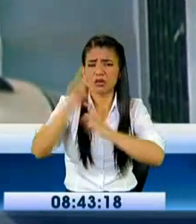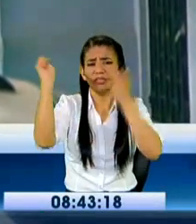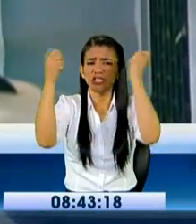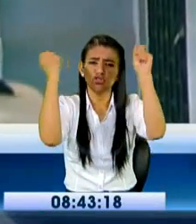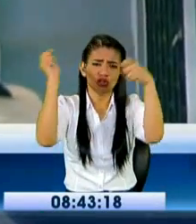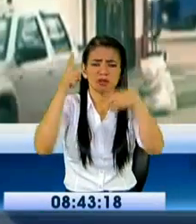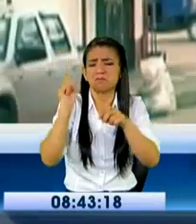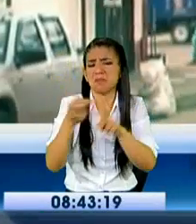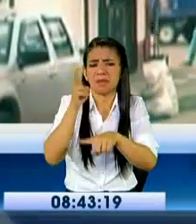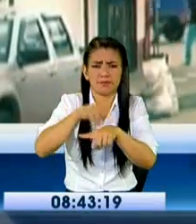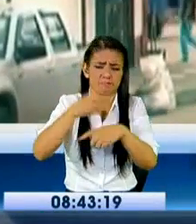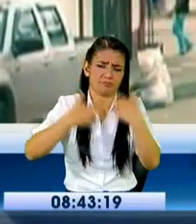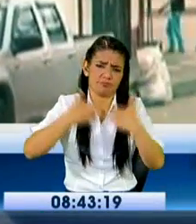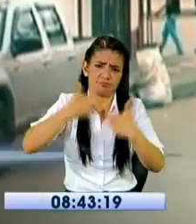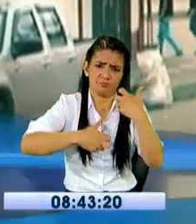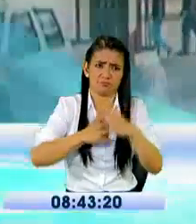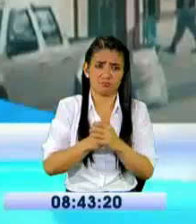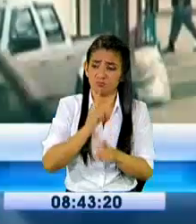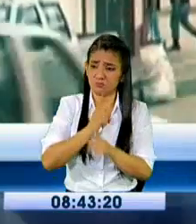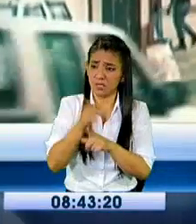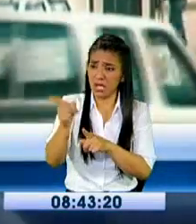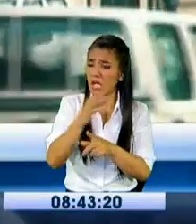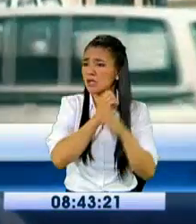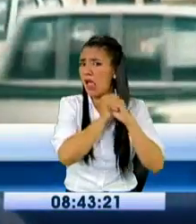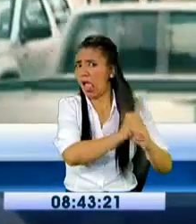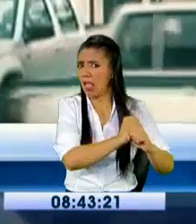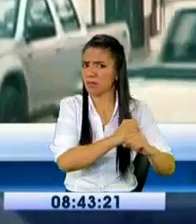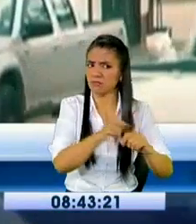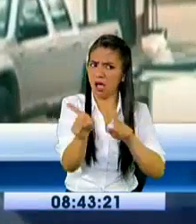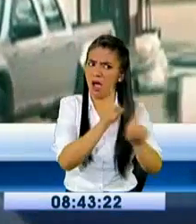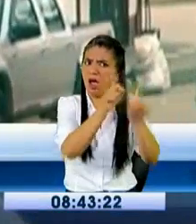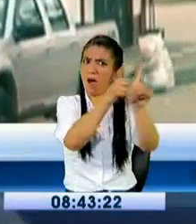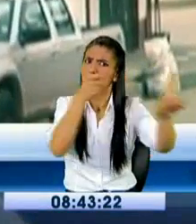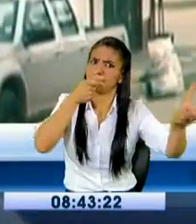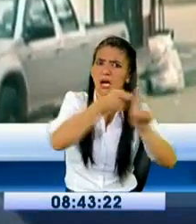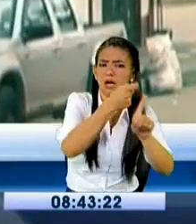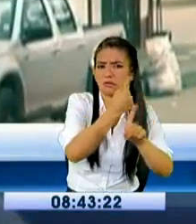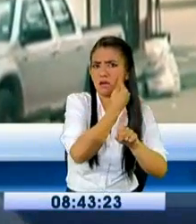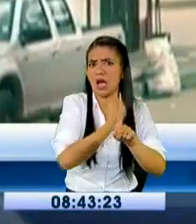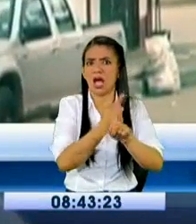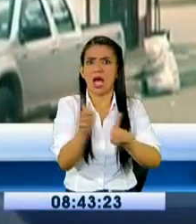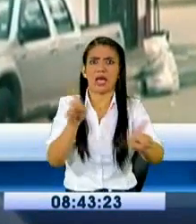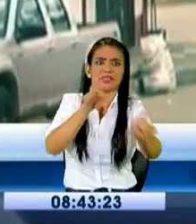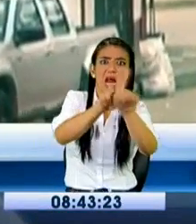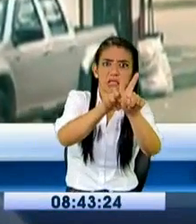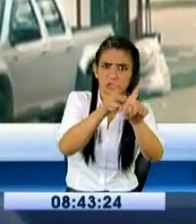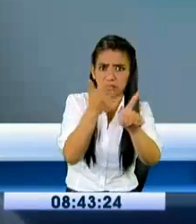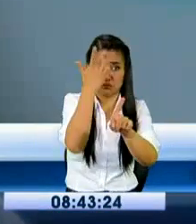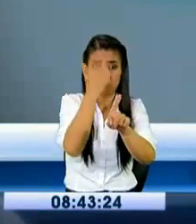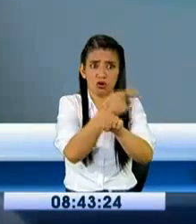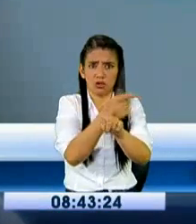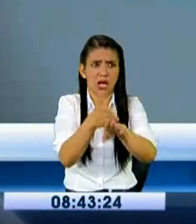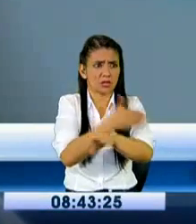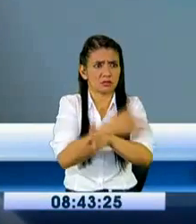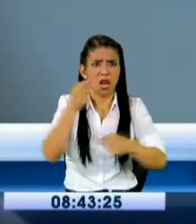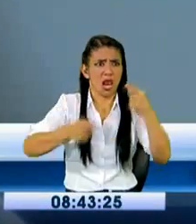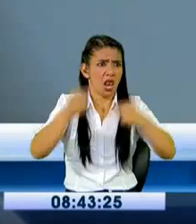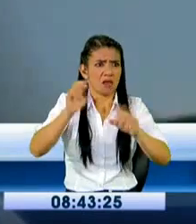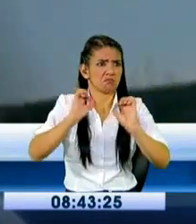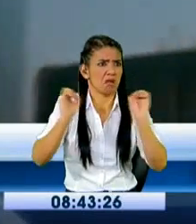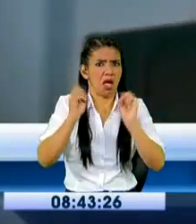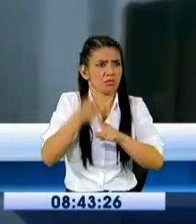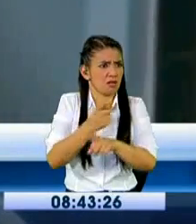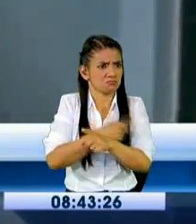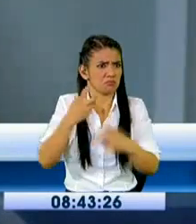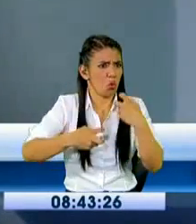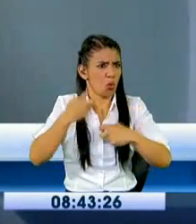incidentes como este. La agresora, claro, pues le ha cogido la traición y le ha hecho lo que le hizo, pues, a la traición, porque tampoco no le digo, no hubo riña aquí.